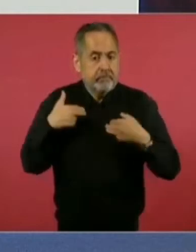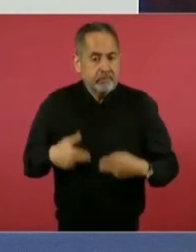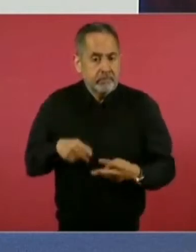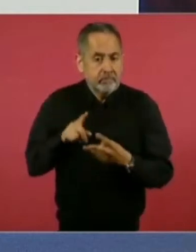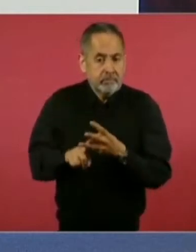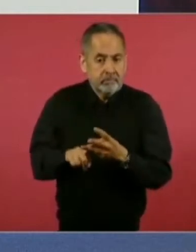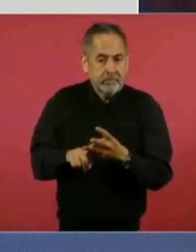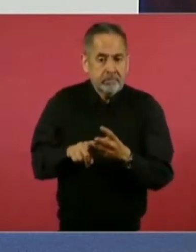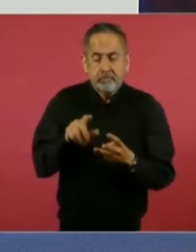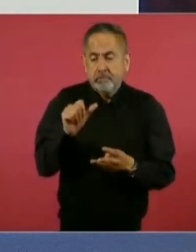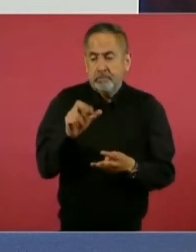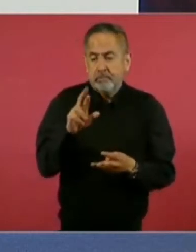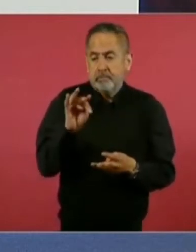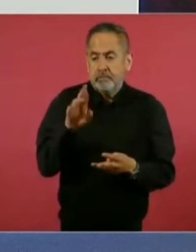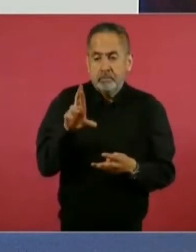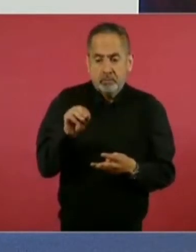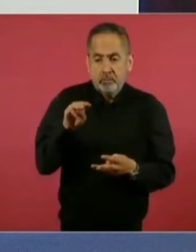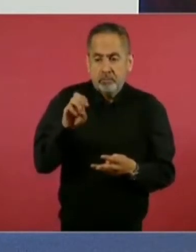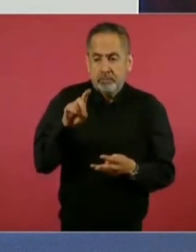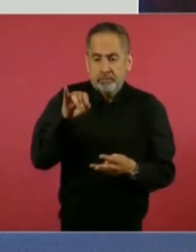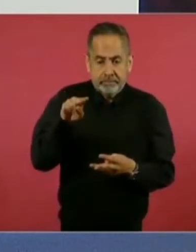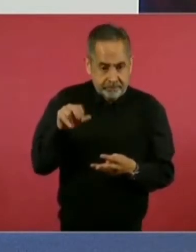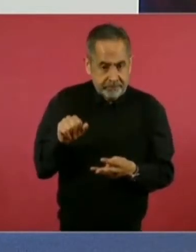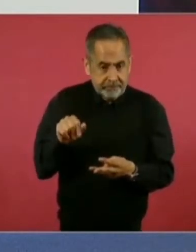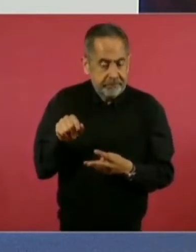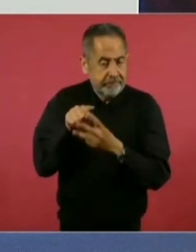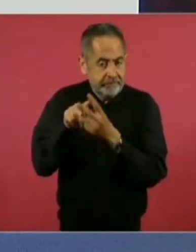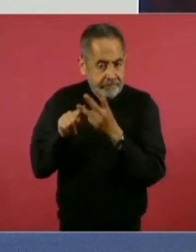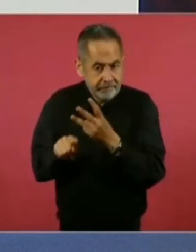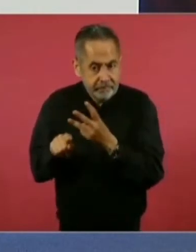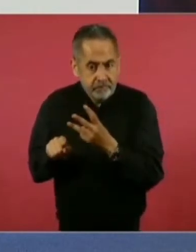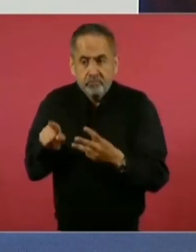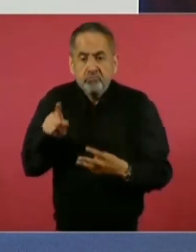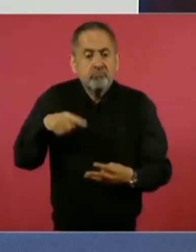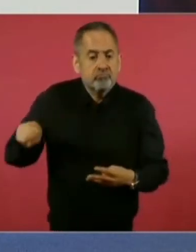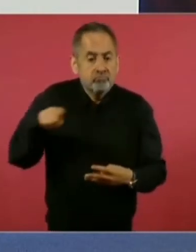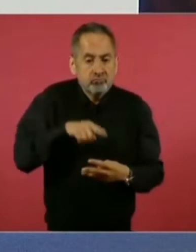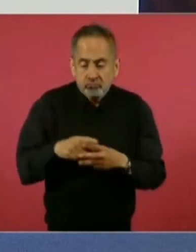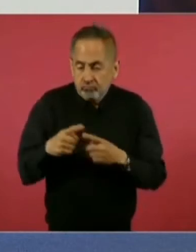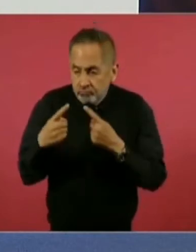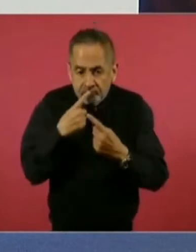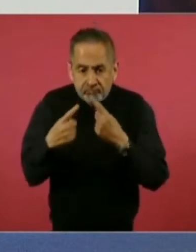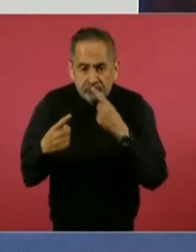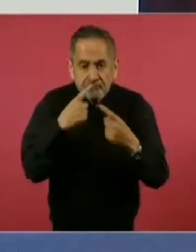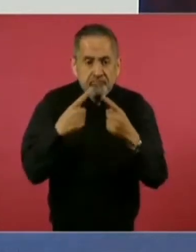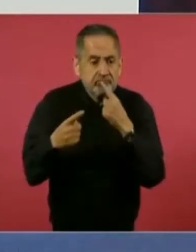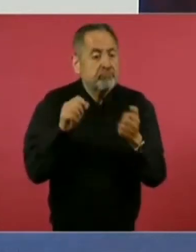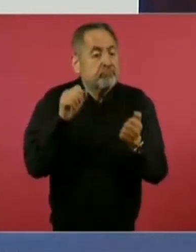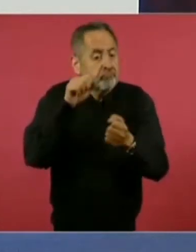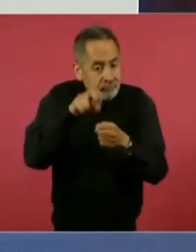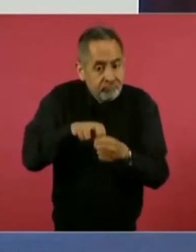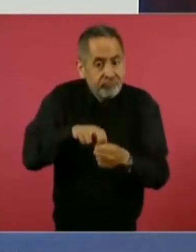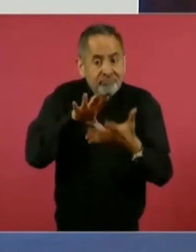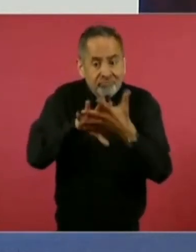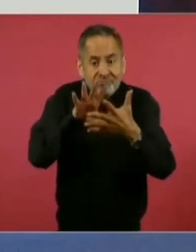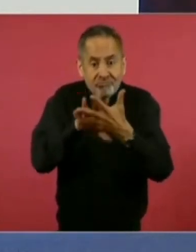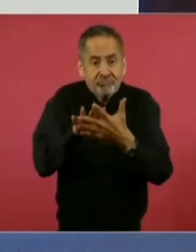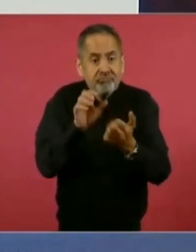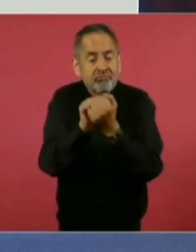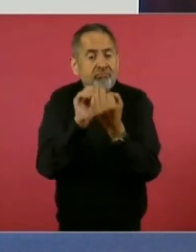Humanos, Arturo Medina Padilla, han estado dialogando en las cárceles con